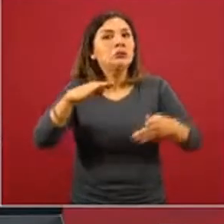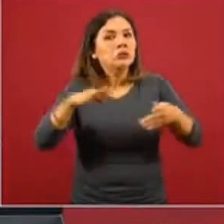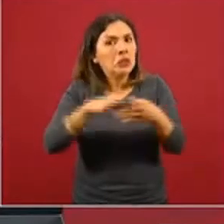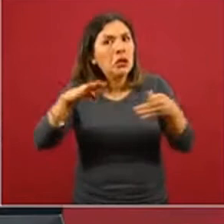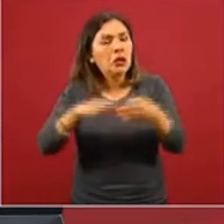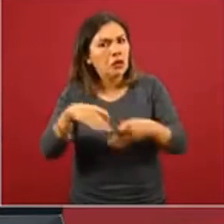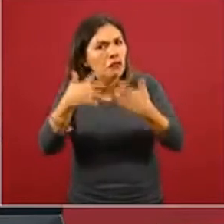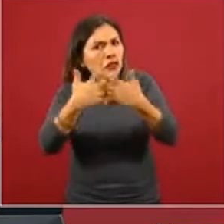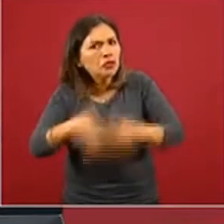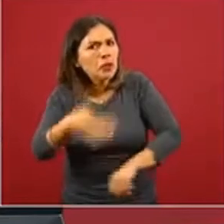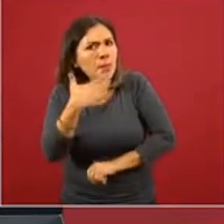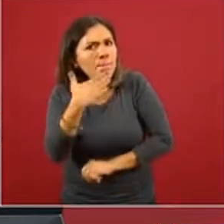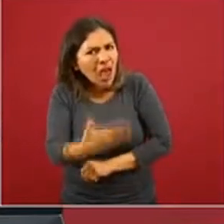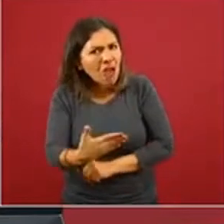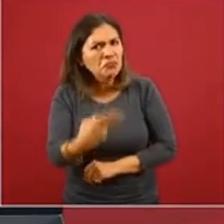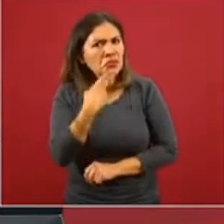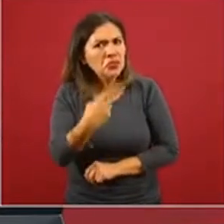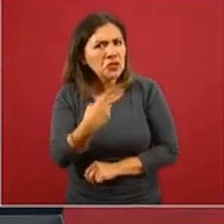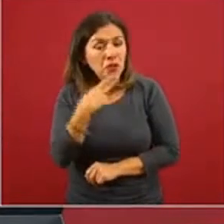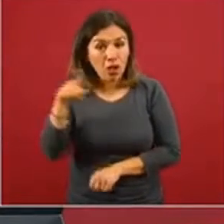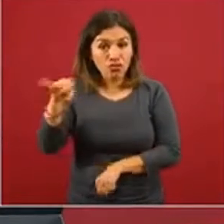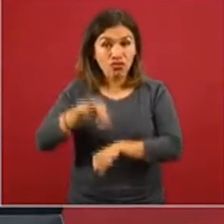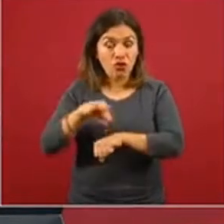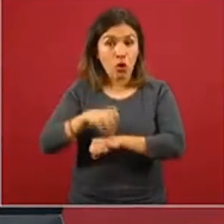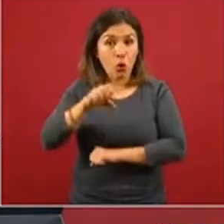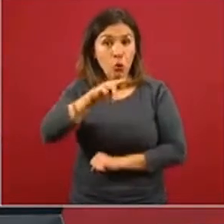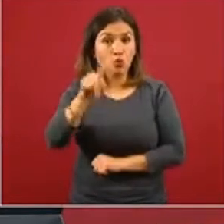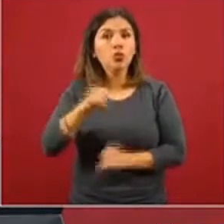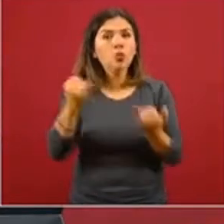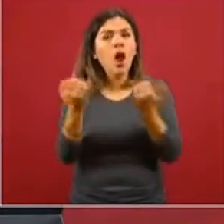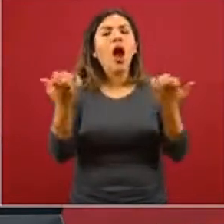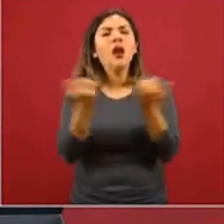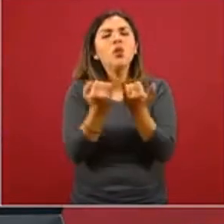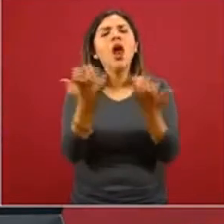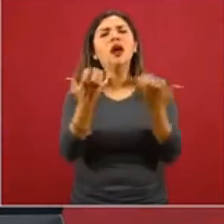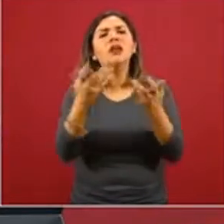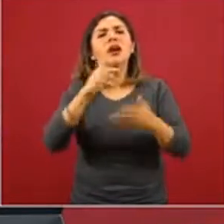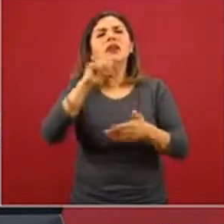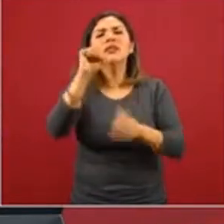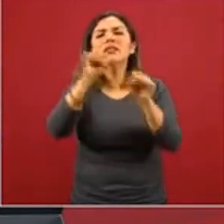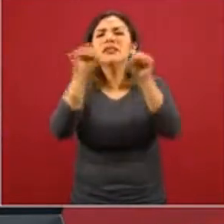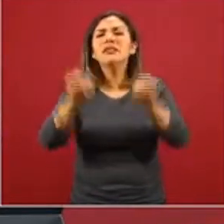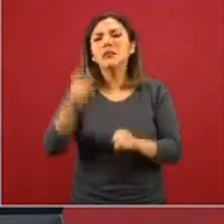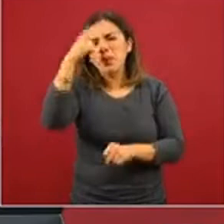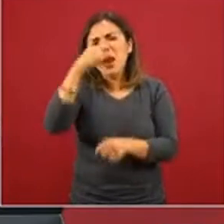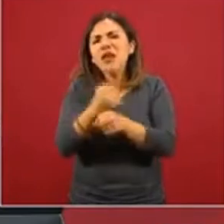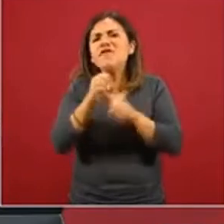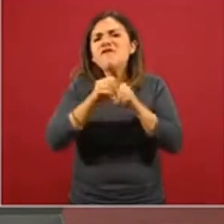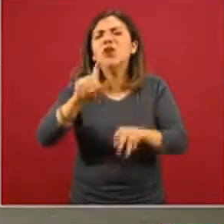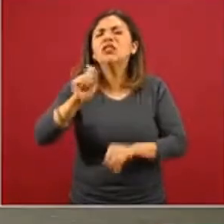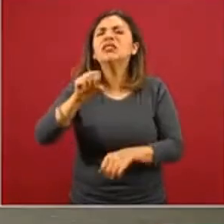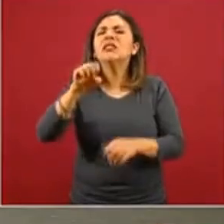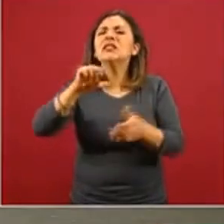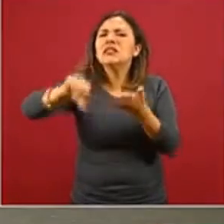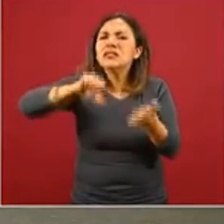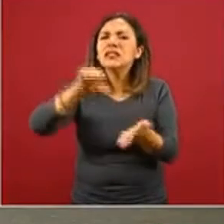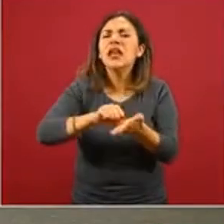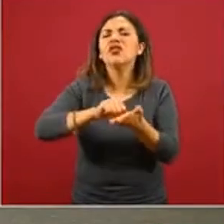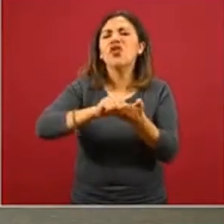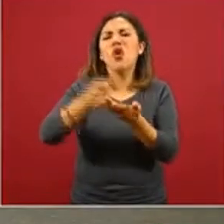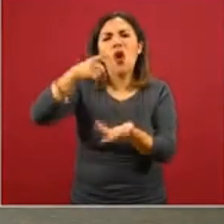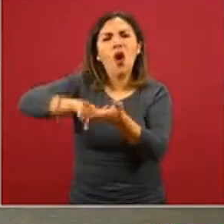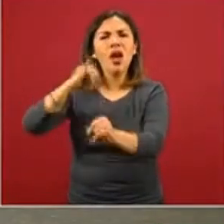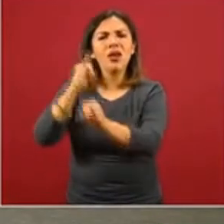consistentemente ha funcionado. El doctor Cruz Vega desarrolló también un sistema de información, que es este centro